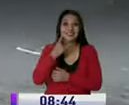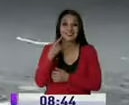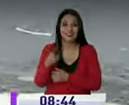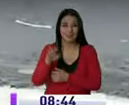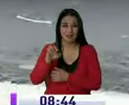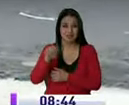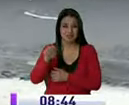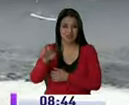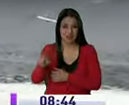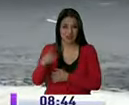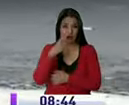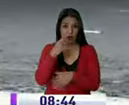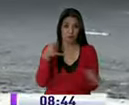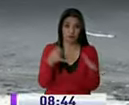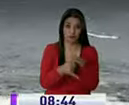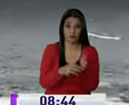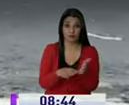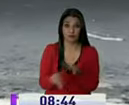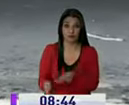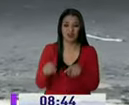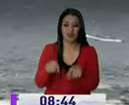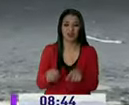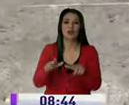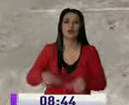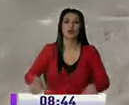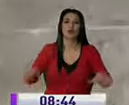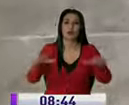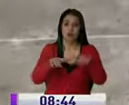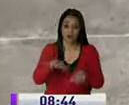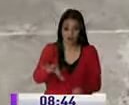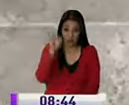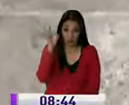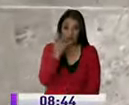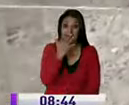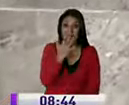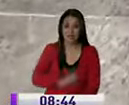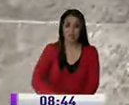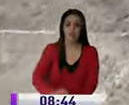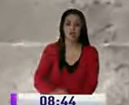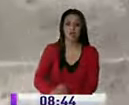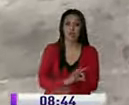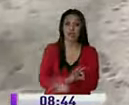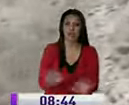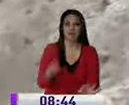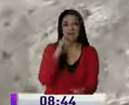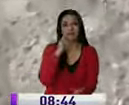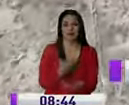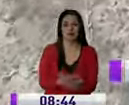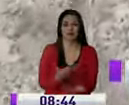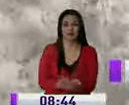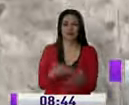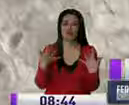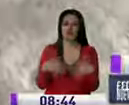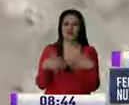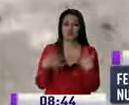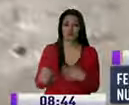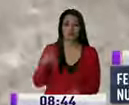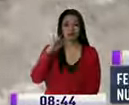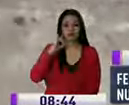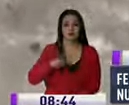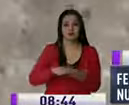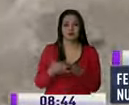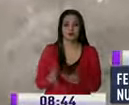Benavides en manos de Fabián N. Solamente las huellas de sangre que quiso quitar han quedado como evidencia de aquel día que la menor perdió la